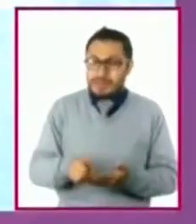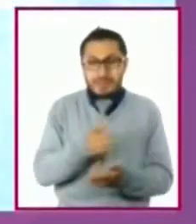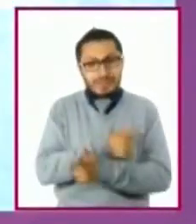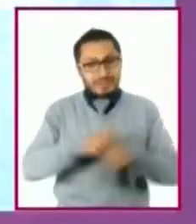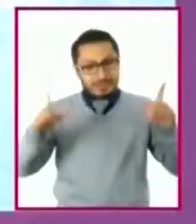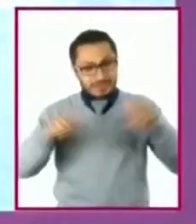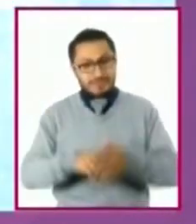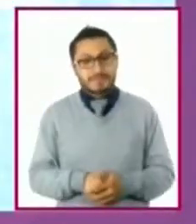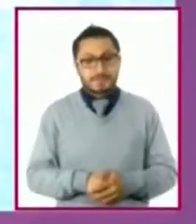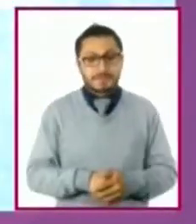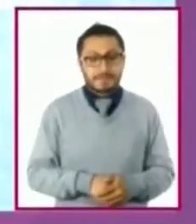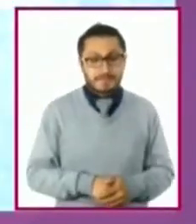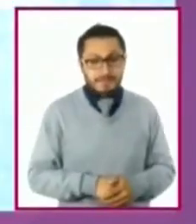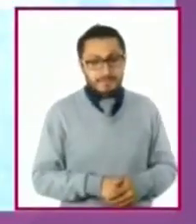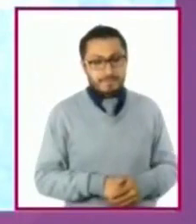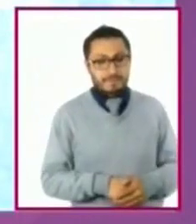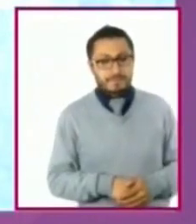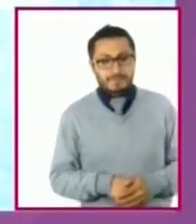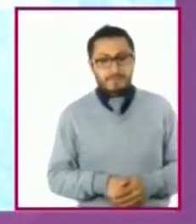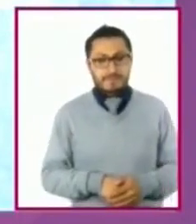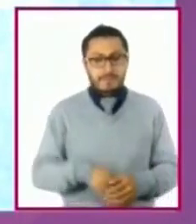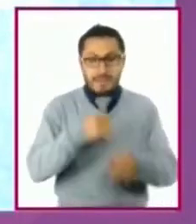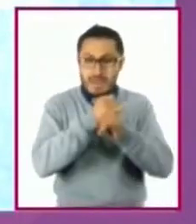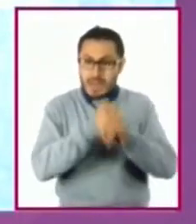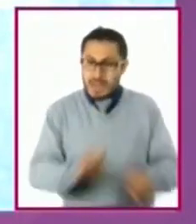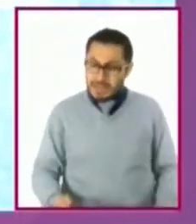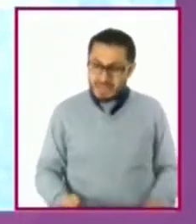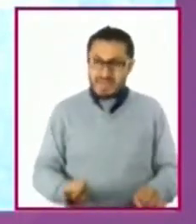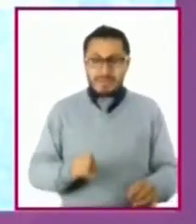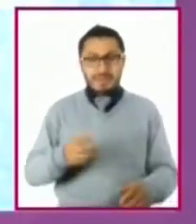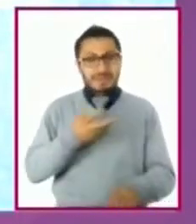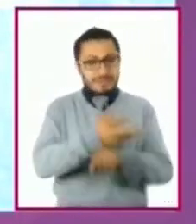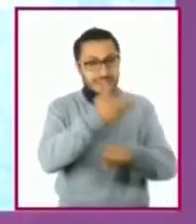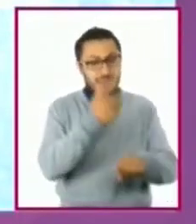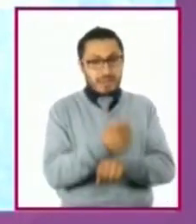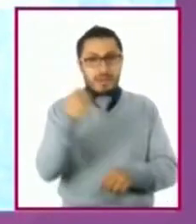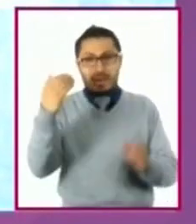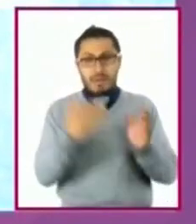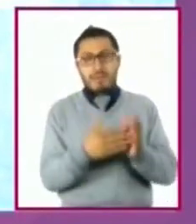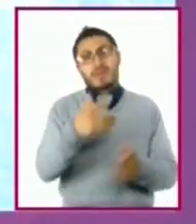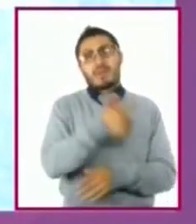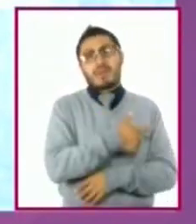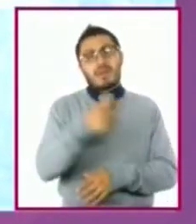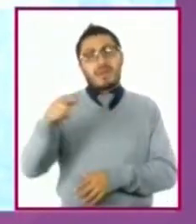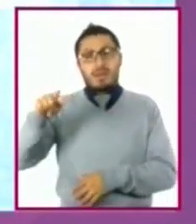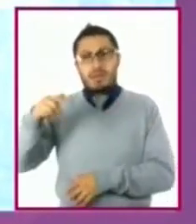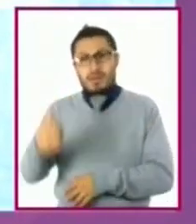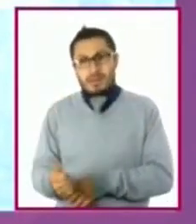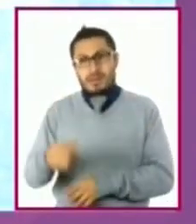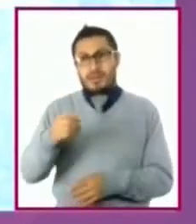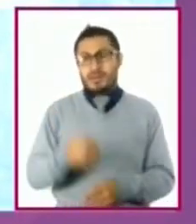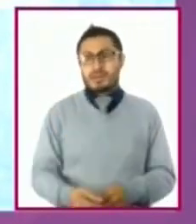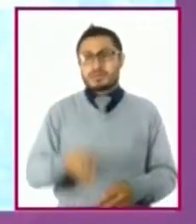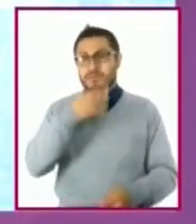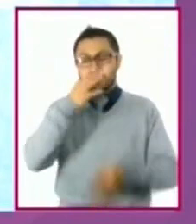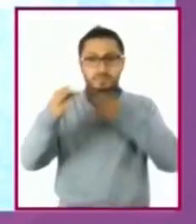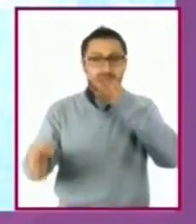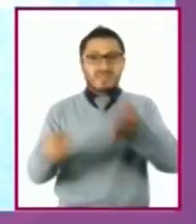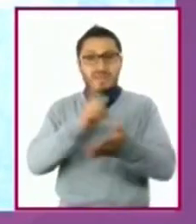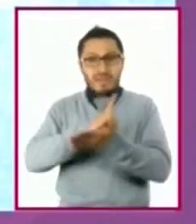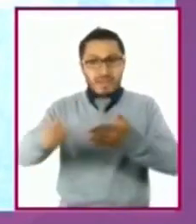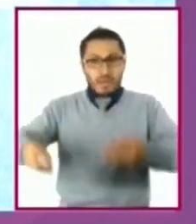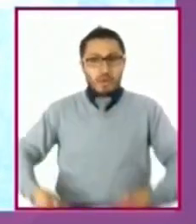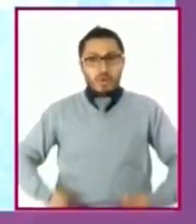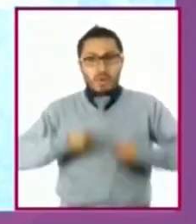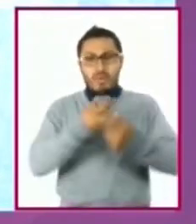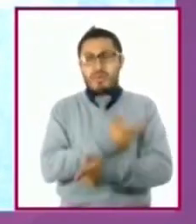La Declaración de la Independencia de Estados Unidos en 1776 proclamó el derecho a la vida y la